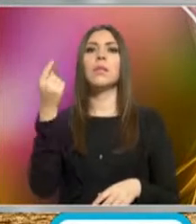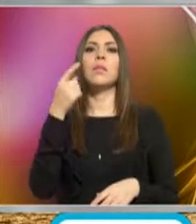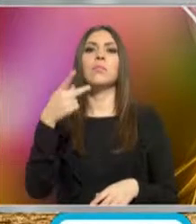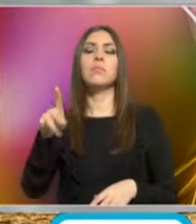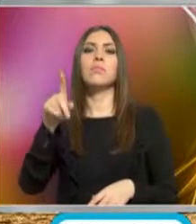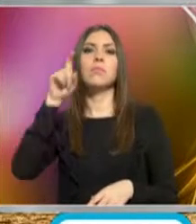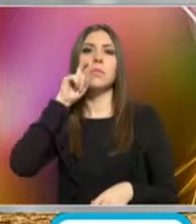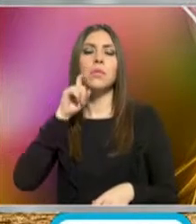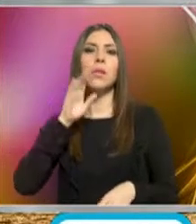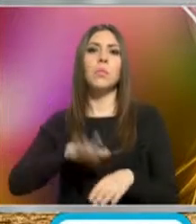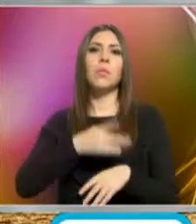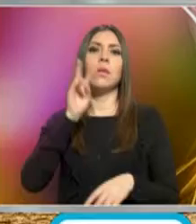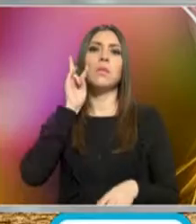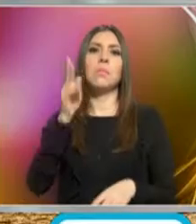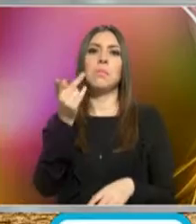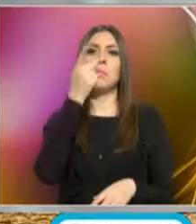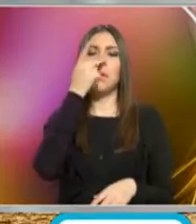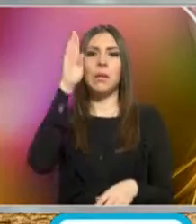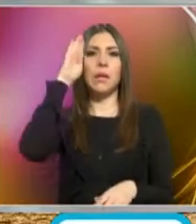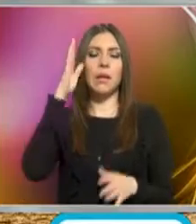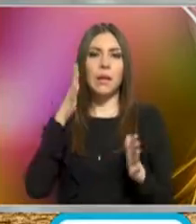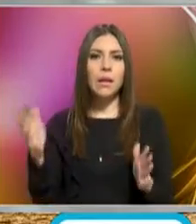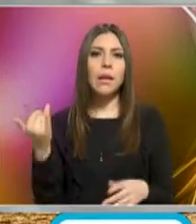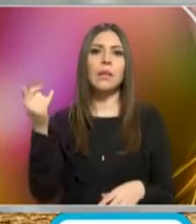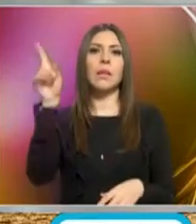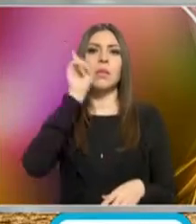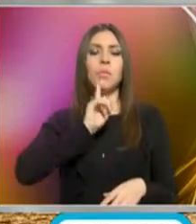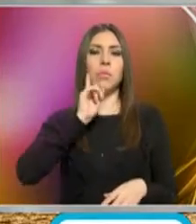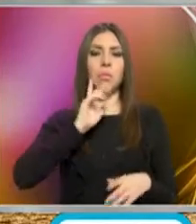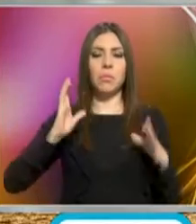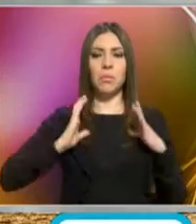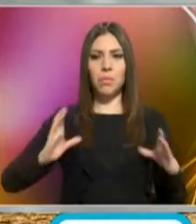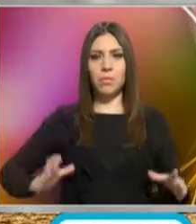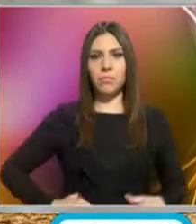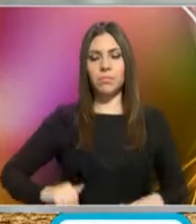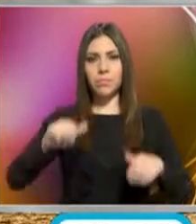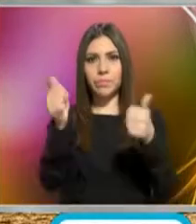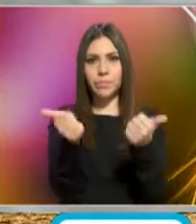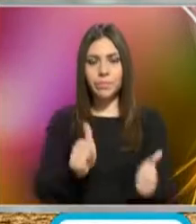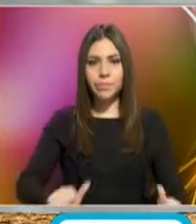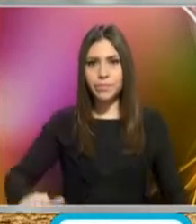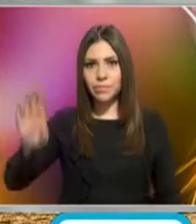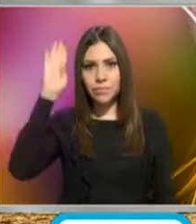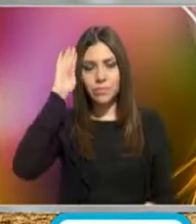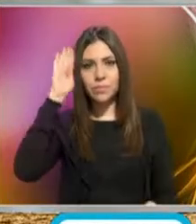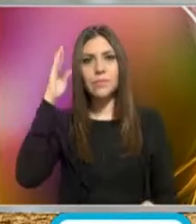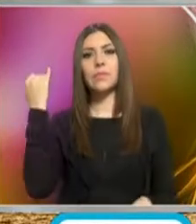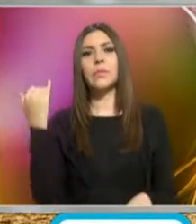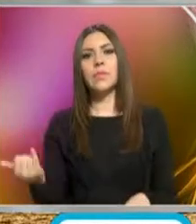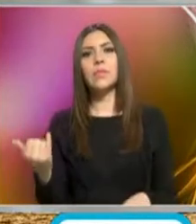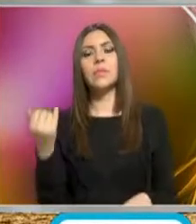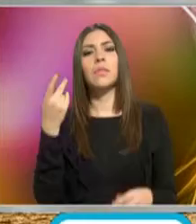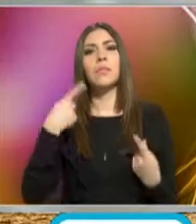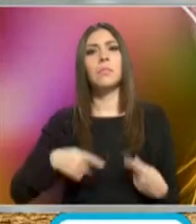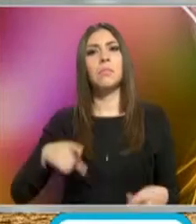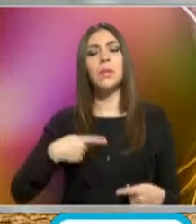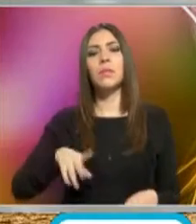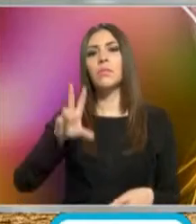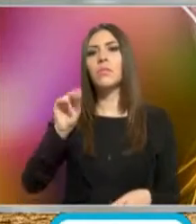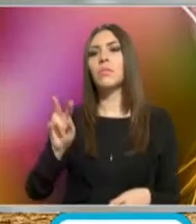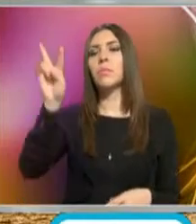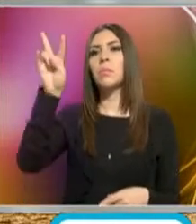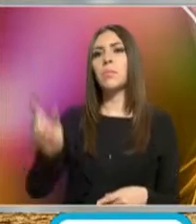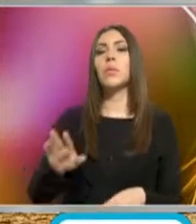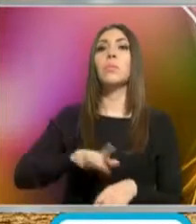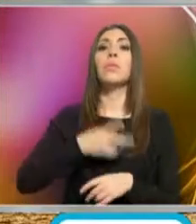gigantescos, mujeres dando de alaridos, cuerpos así llenos, ¿no?, de voluptuosidades, muy alejados de las personas reales y